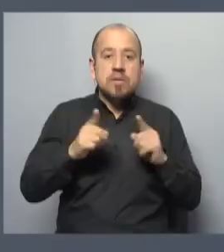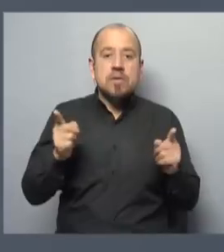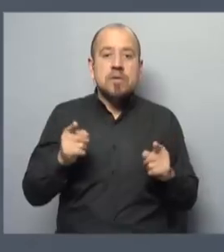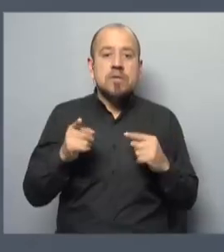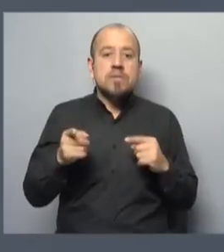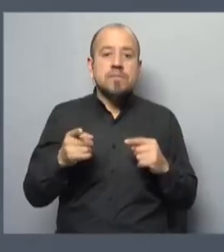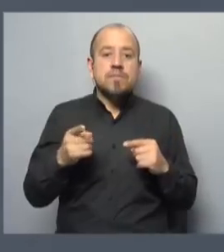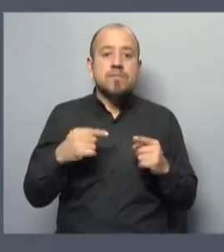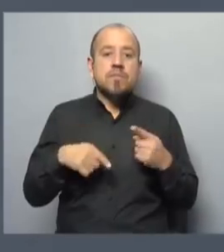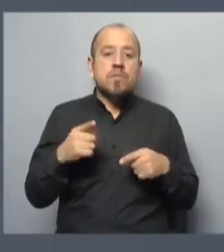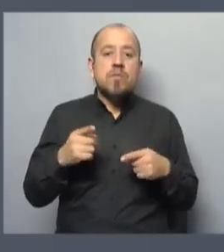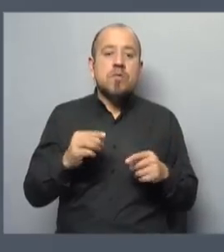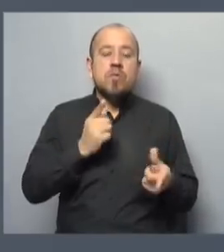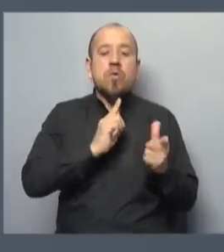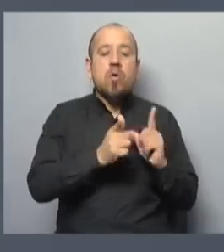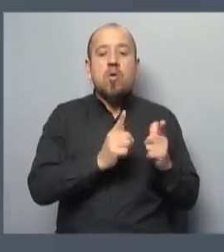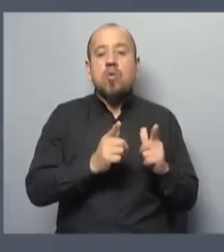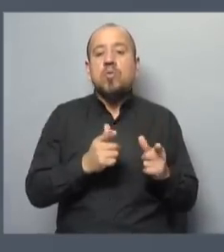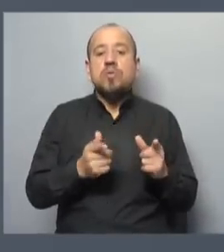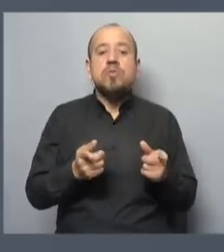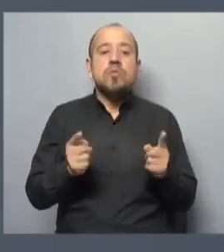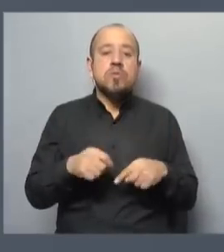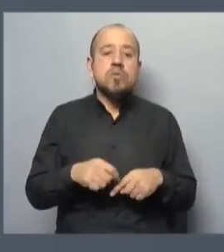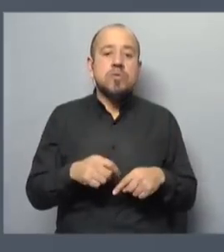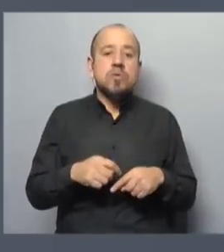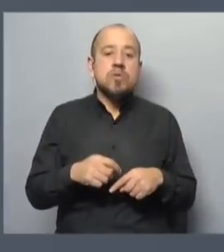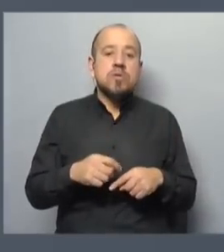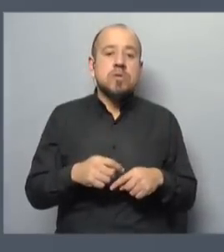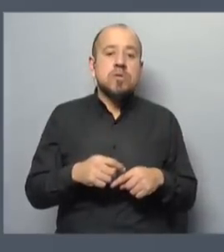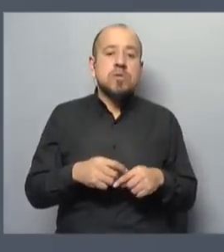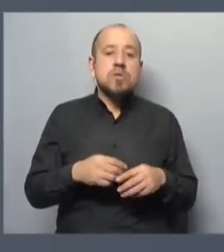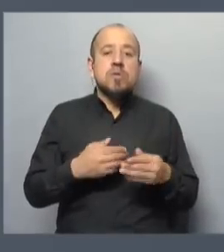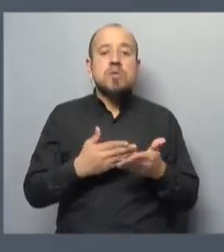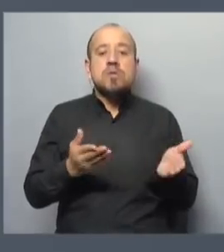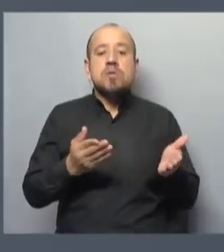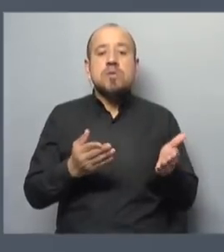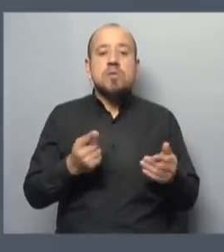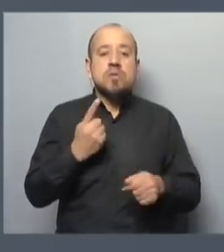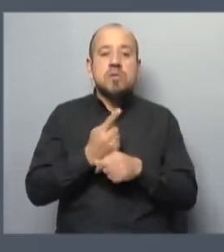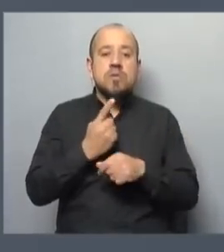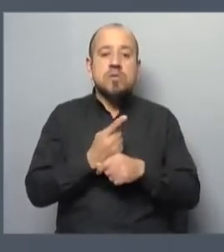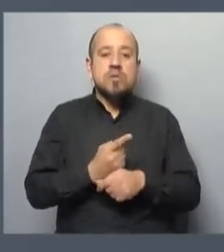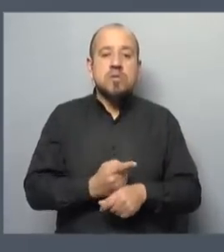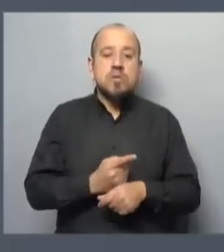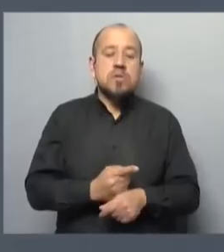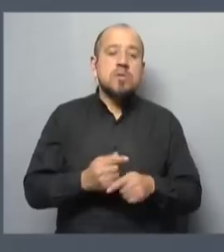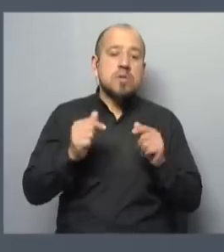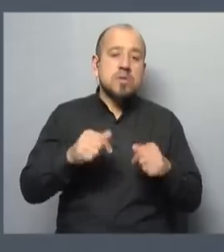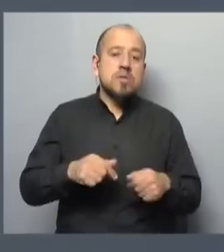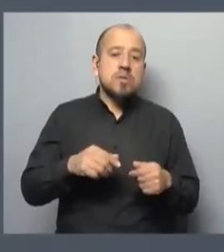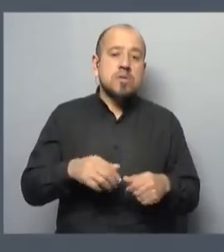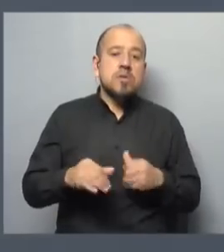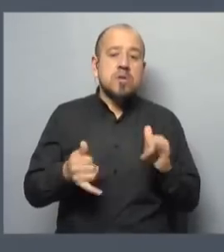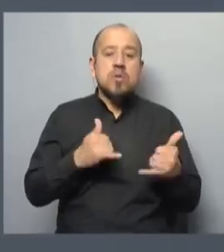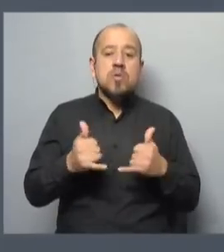la llegada de louis seguramente le va a dar eso a éste a estos a estos chicos que primero piensen en consolidarse acá jugar un